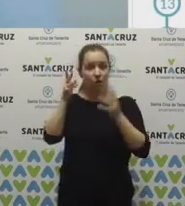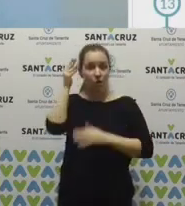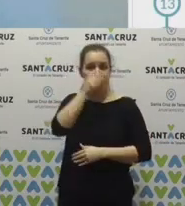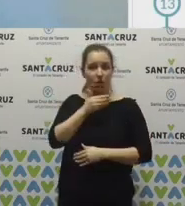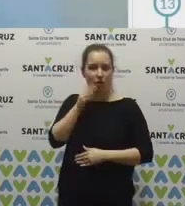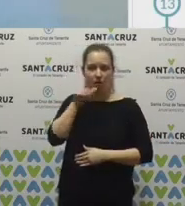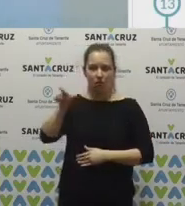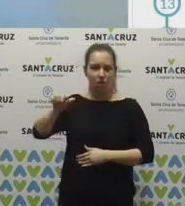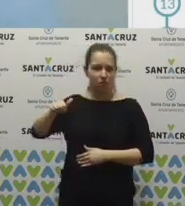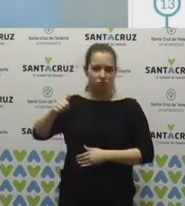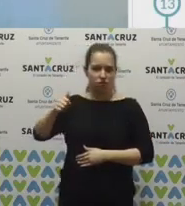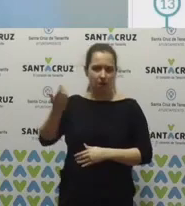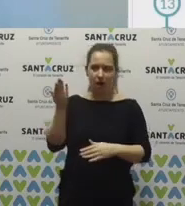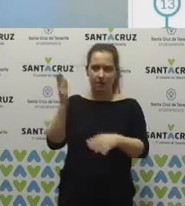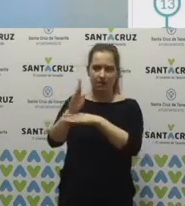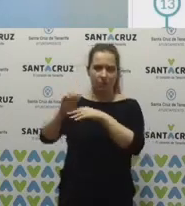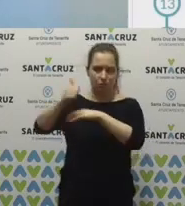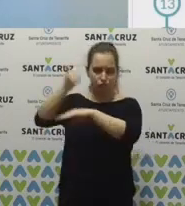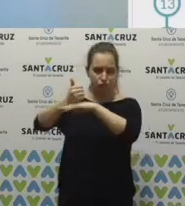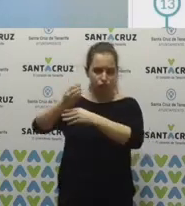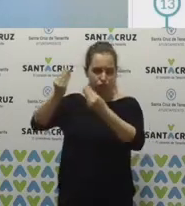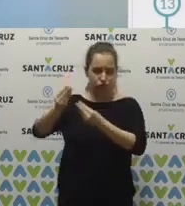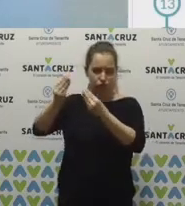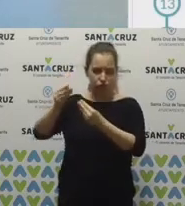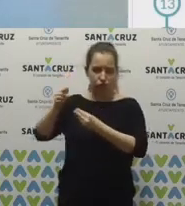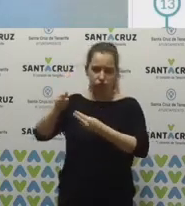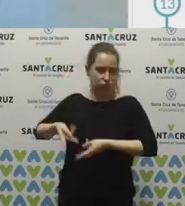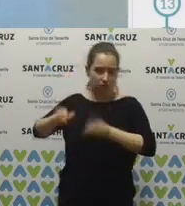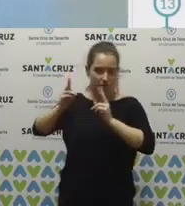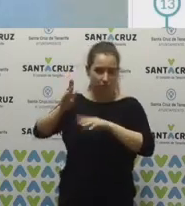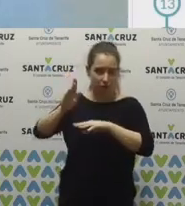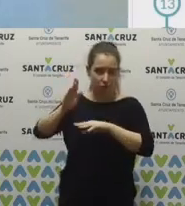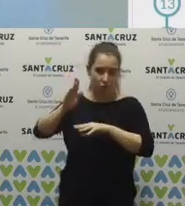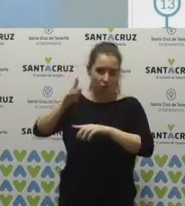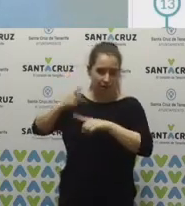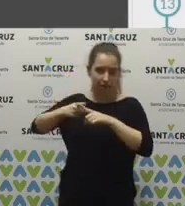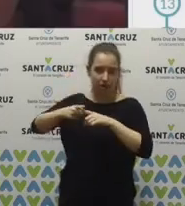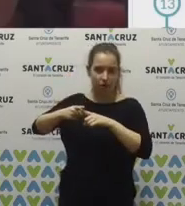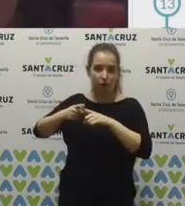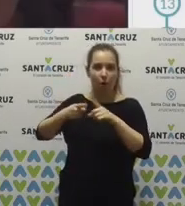representación y totalmente legitimado en la ciudad para ello gracias